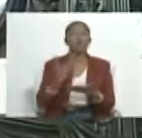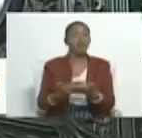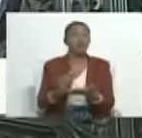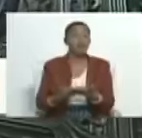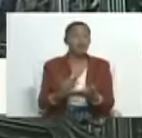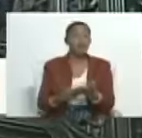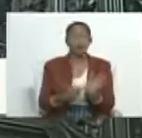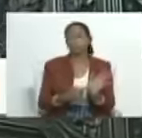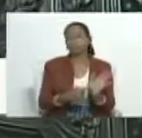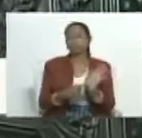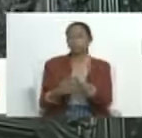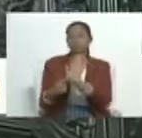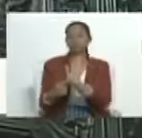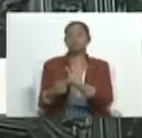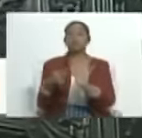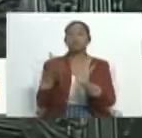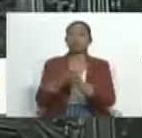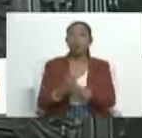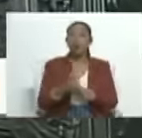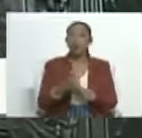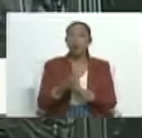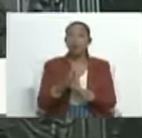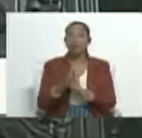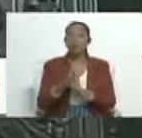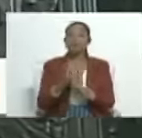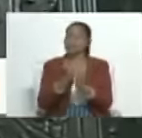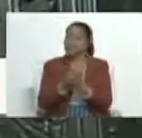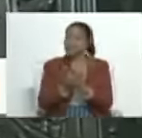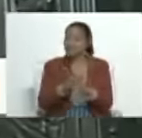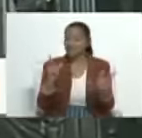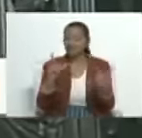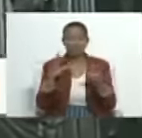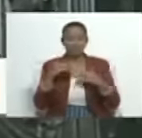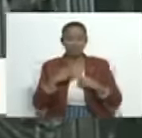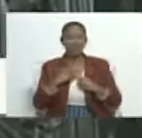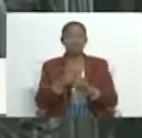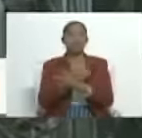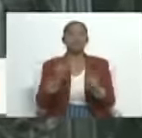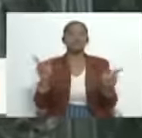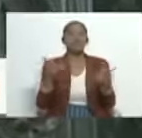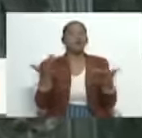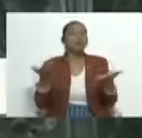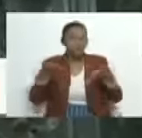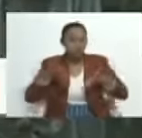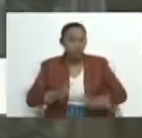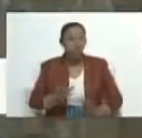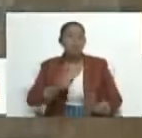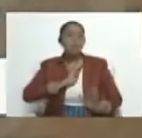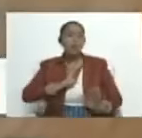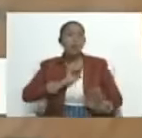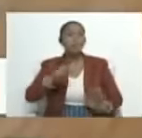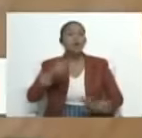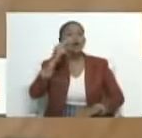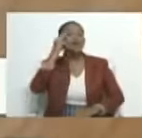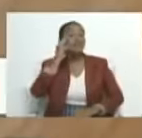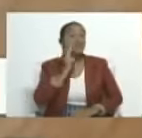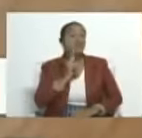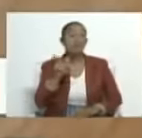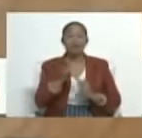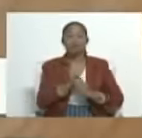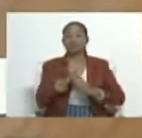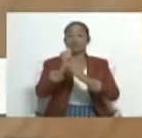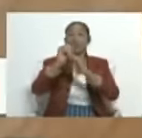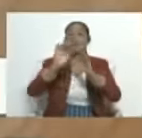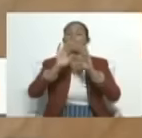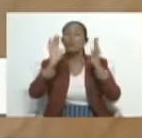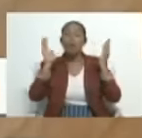fue esa llamarada por la independencia, cuna de nuestro libertador, de nuestro héroe mundial y